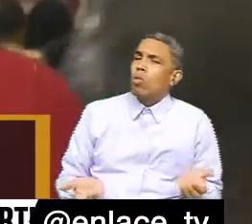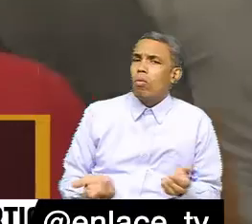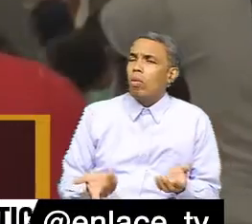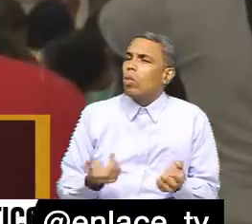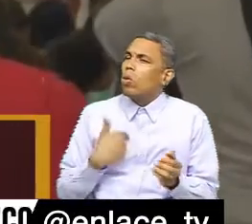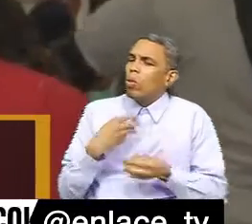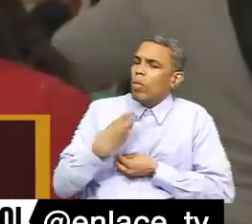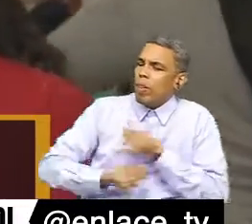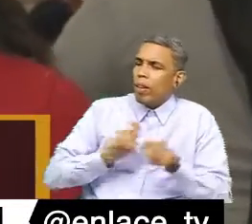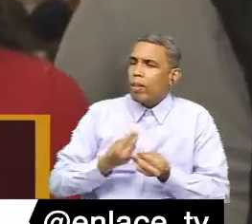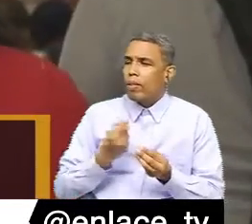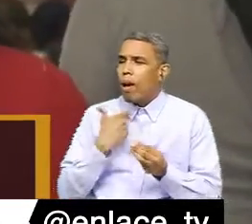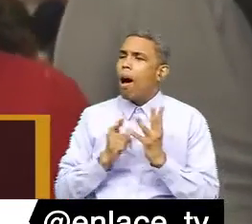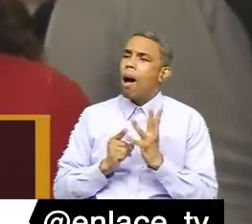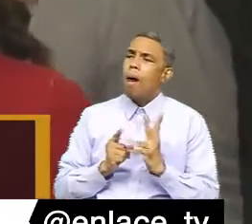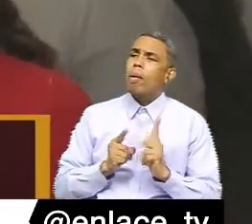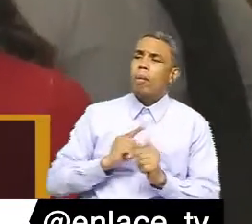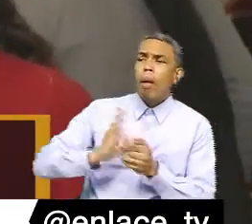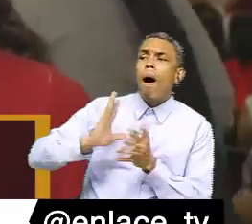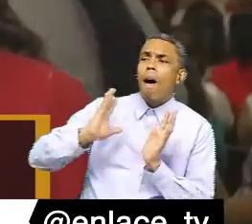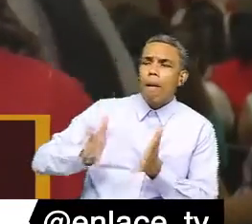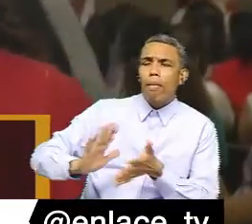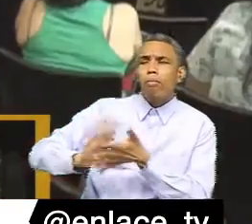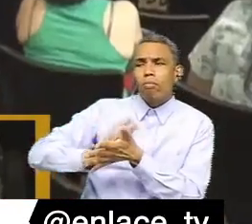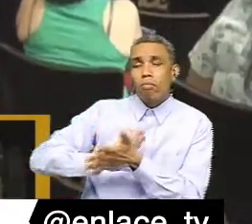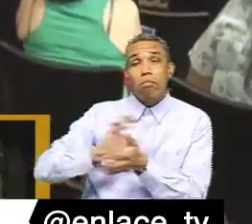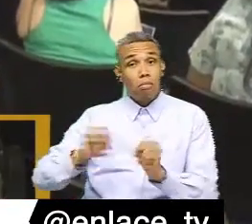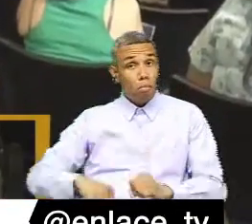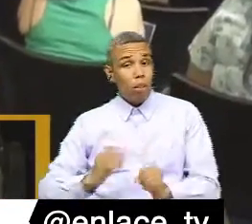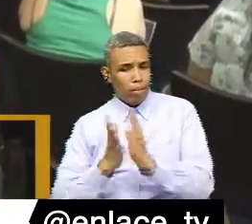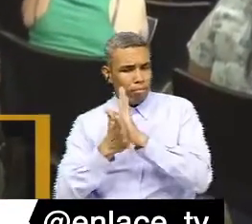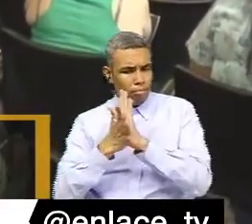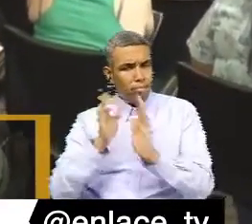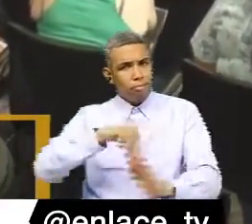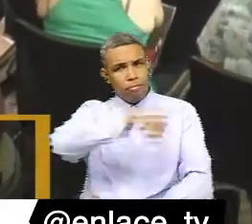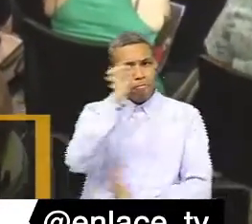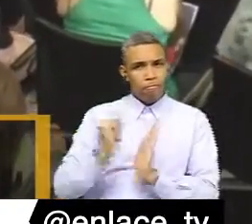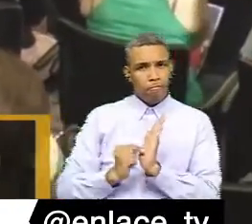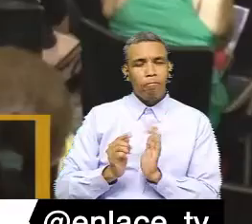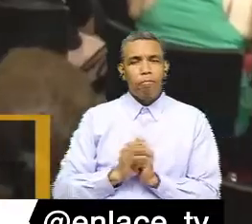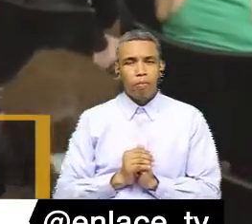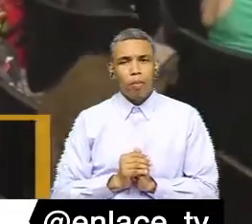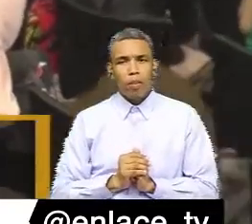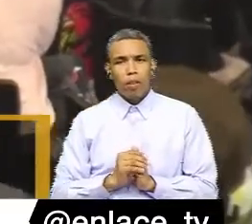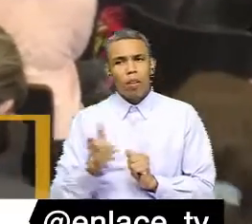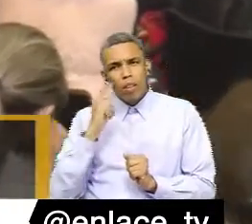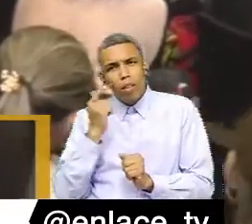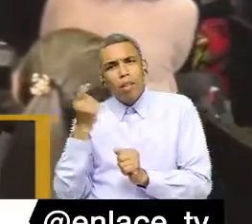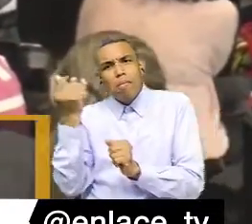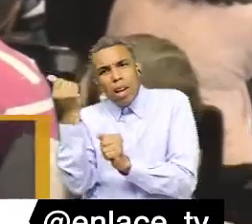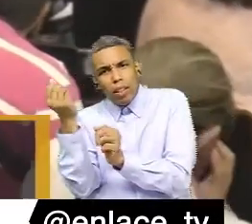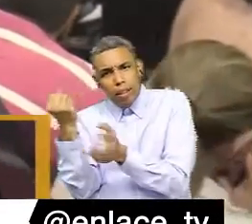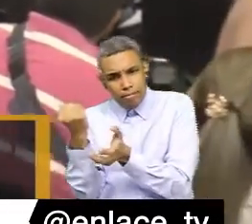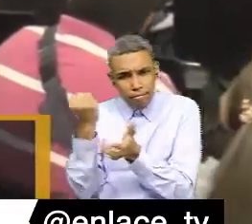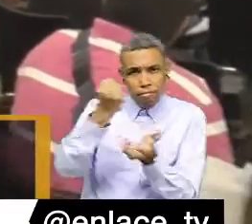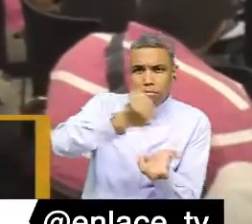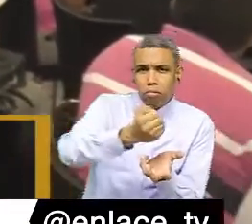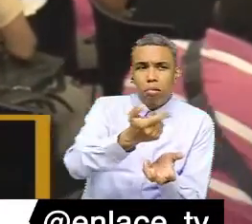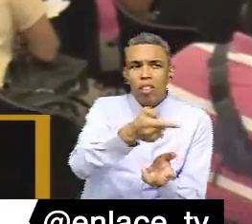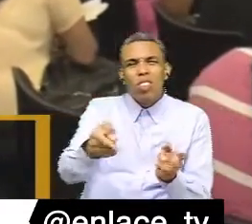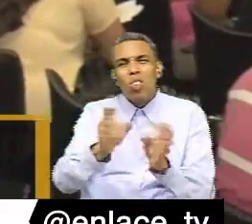entrar en ese beneficio tan importante que es una solución de vivienda cabe destacar que el 80 por ciento de estos subsidios han sido entregados a hogares